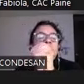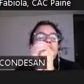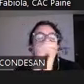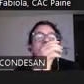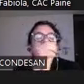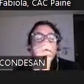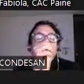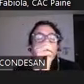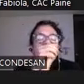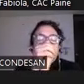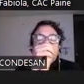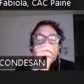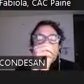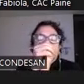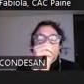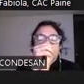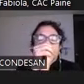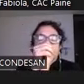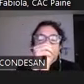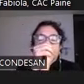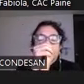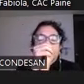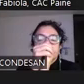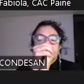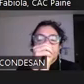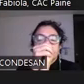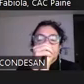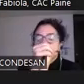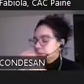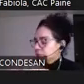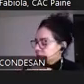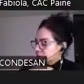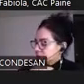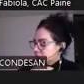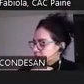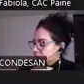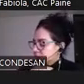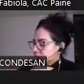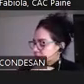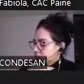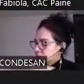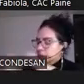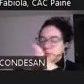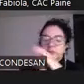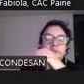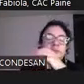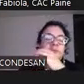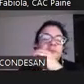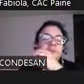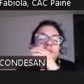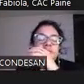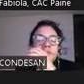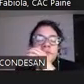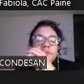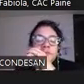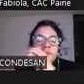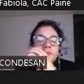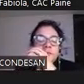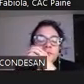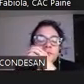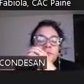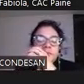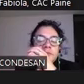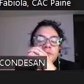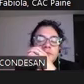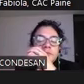buscamos es tener un espacio de diálogo un espacio de participación de diferentes actores